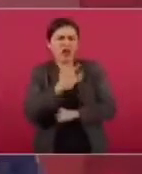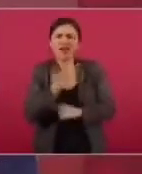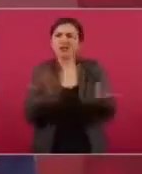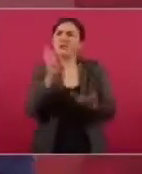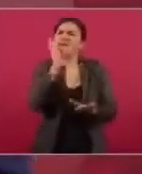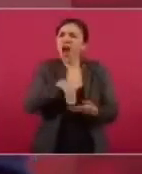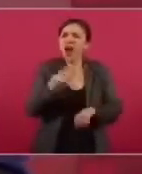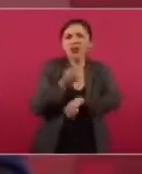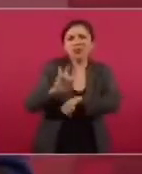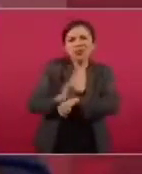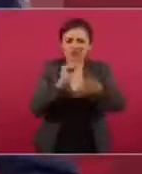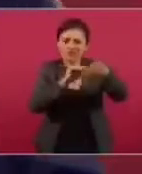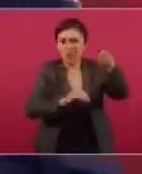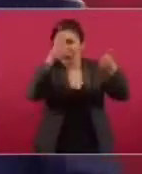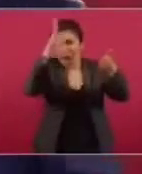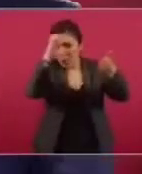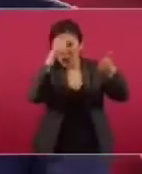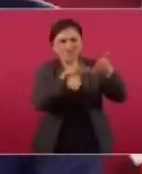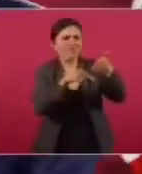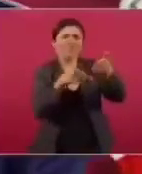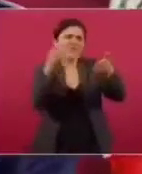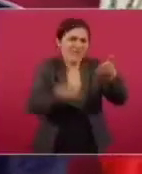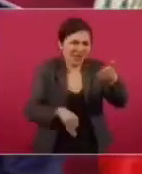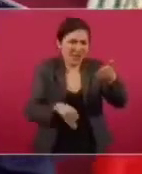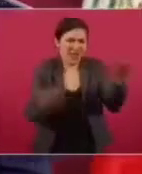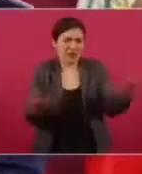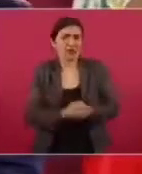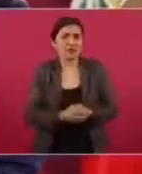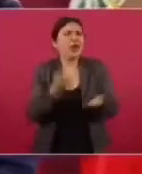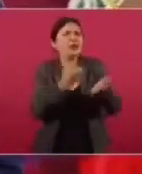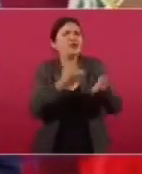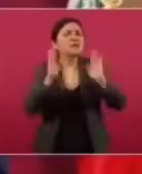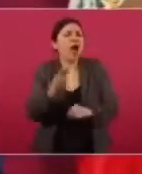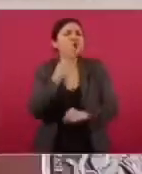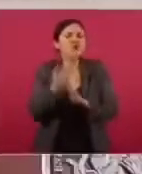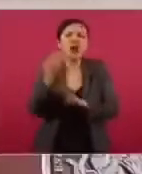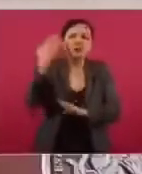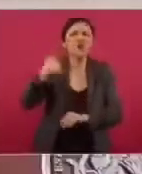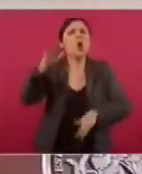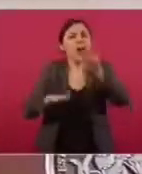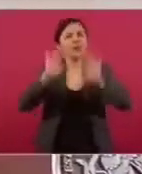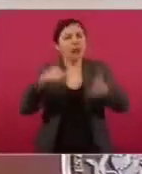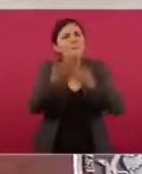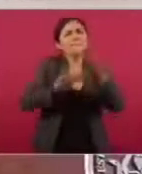cumpliendo con una de las cláusulas del tratado. Se ha usado ya, incluso nosotros hemos